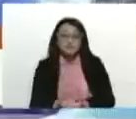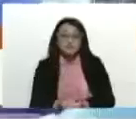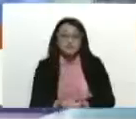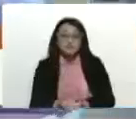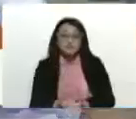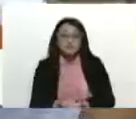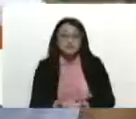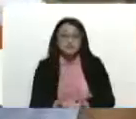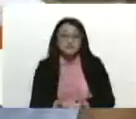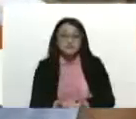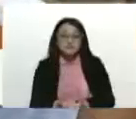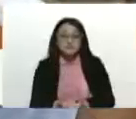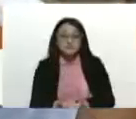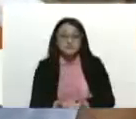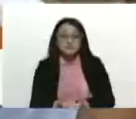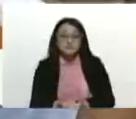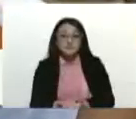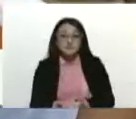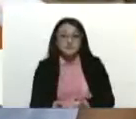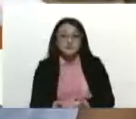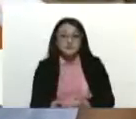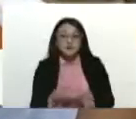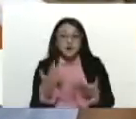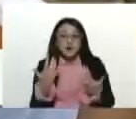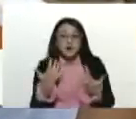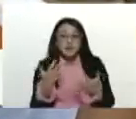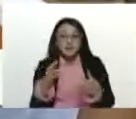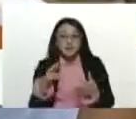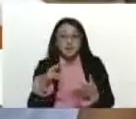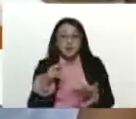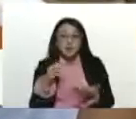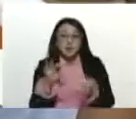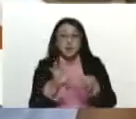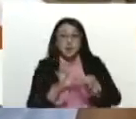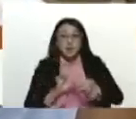ahí pudo haber haberse consolidado